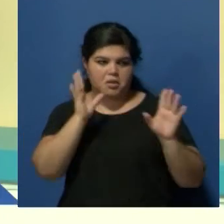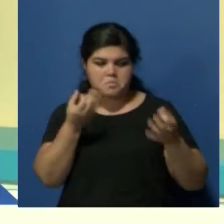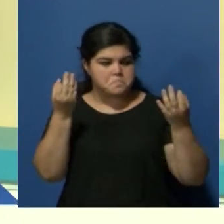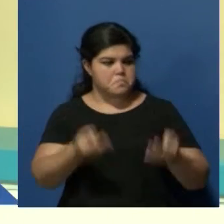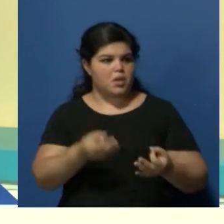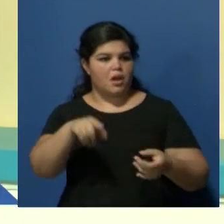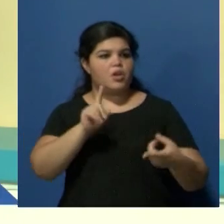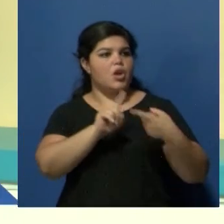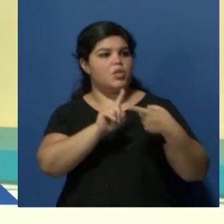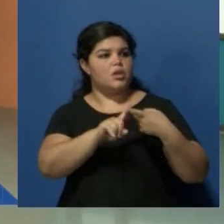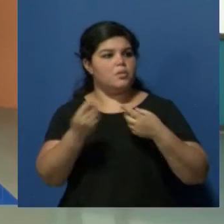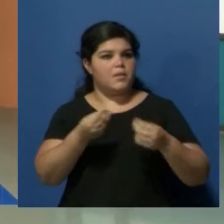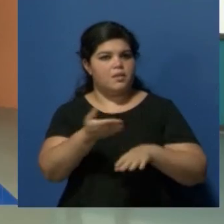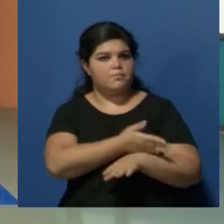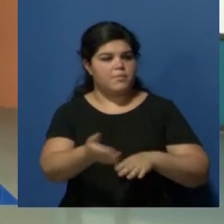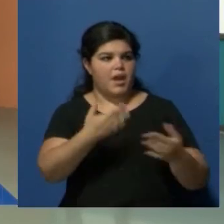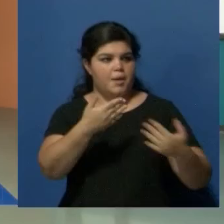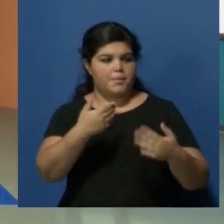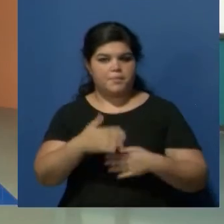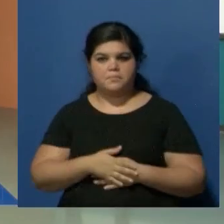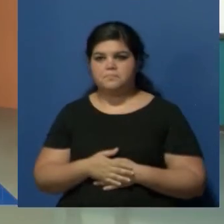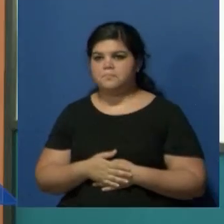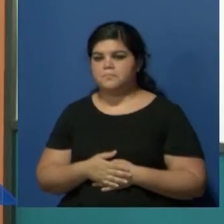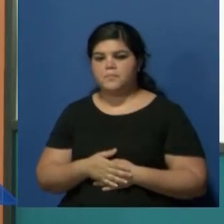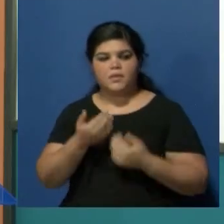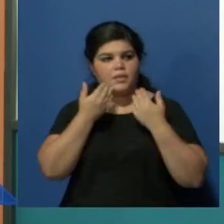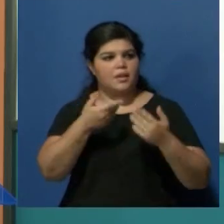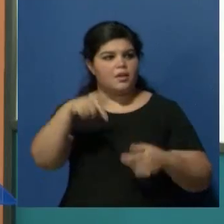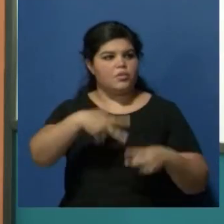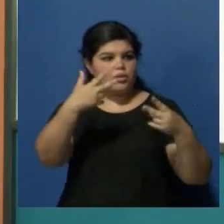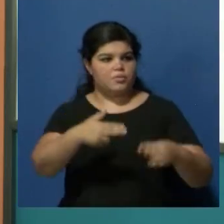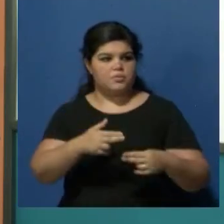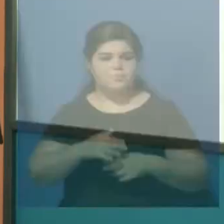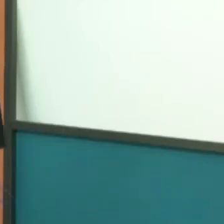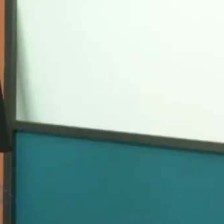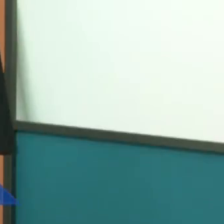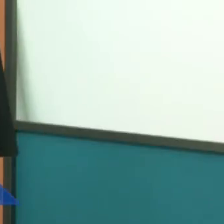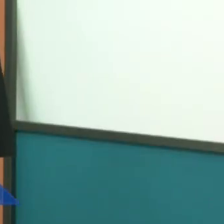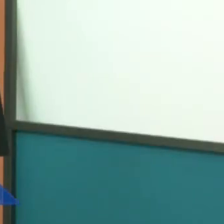en contacto para seguir hablando de este tema en otra ocasión. Cuando quieran. Muchas gracias. Nosotros hacemos un corte ahora, enseguida volvemos.